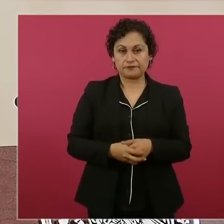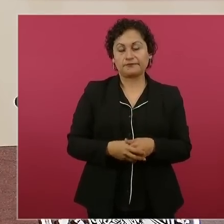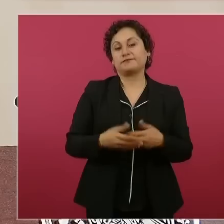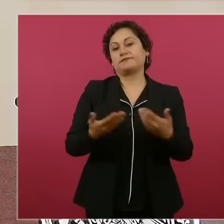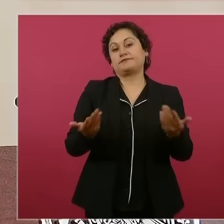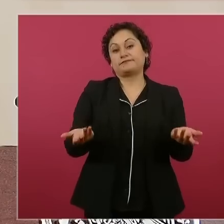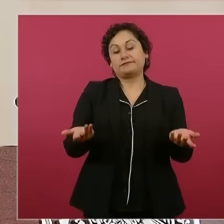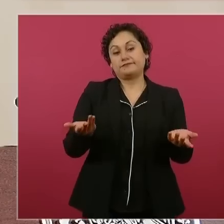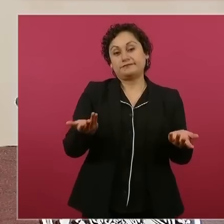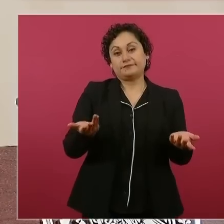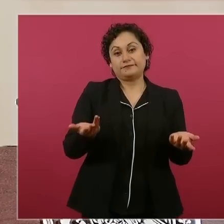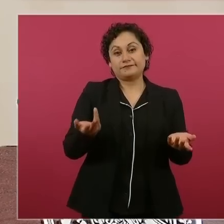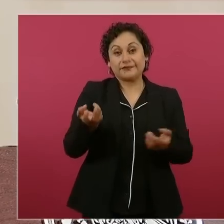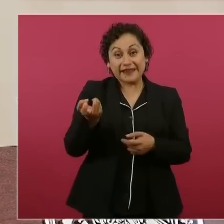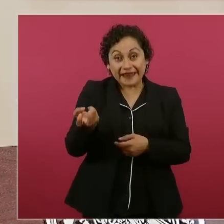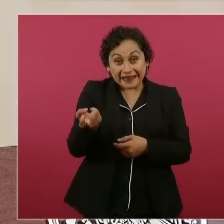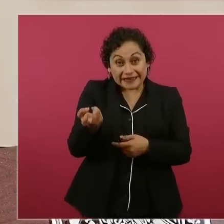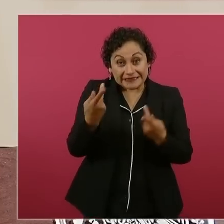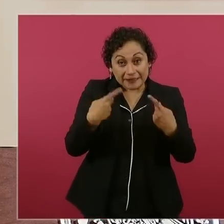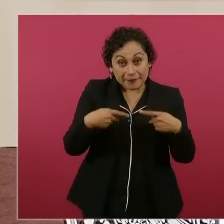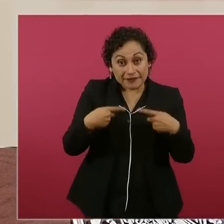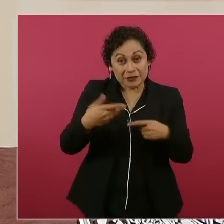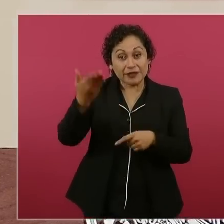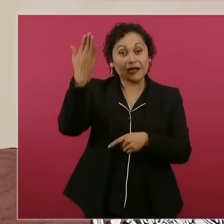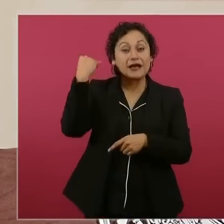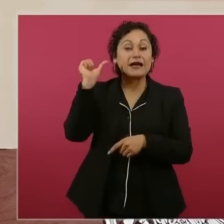Sí, secretario de salud.